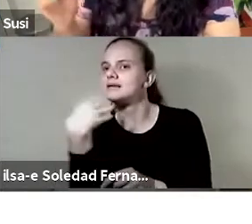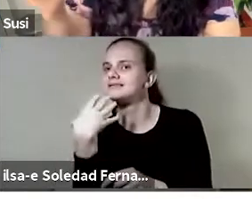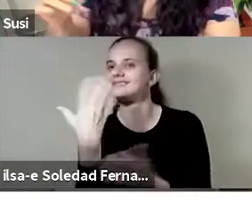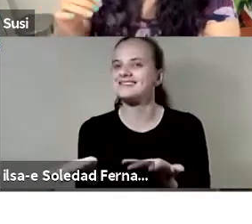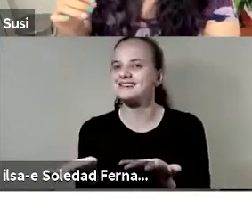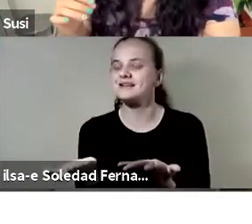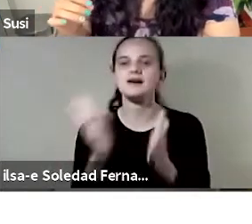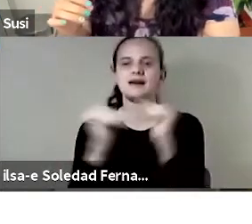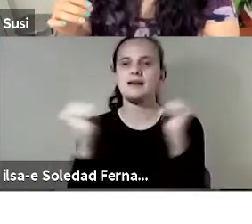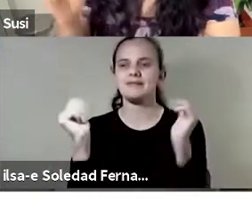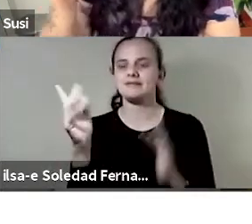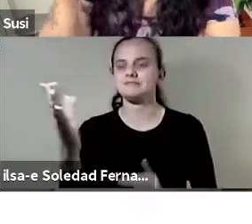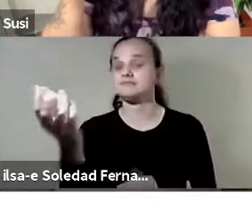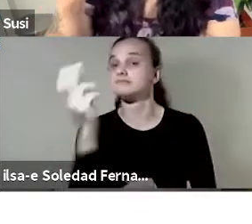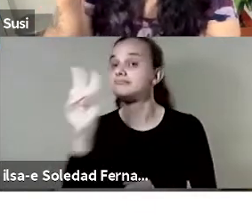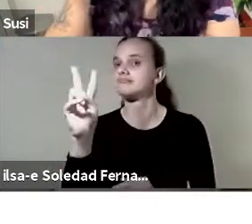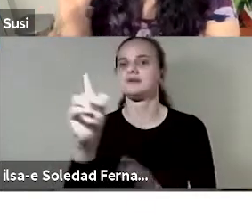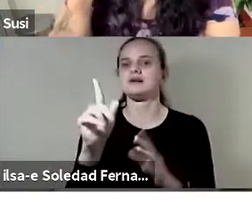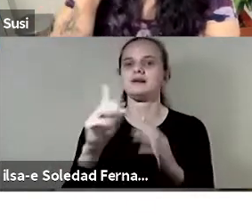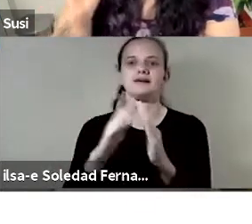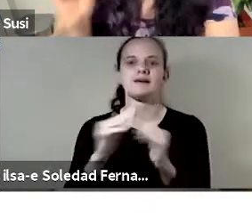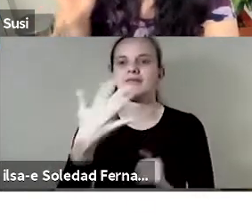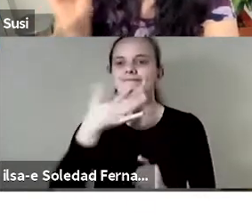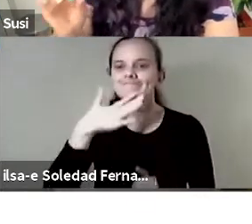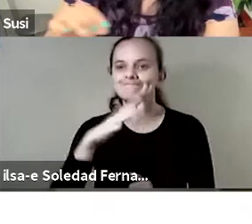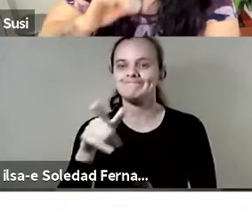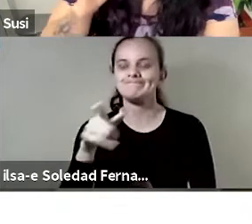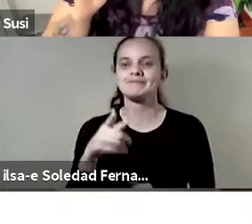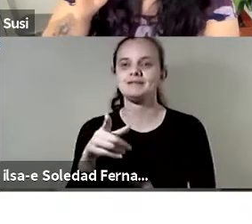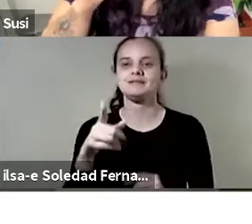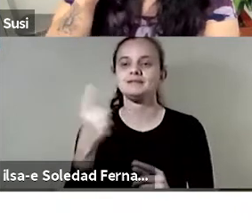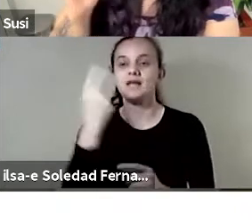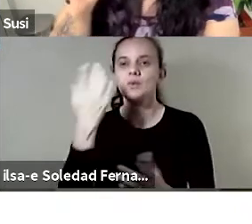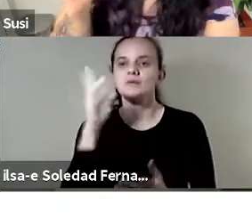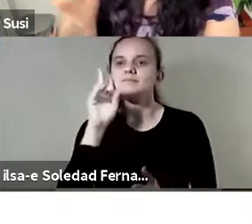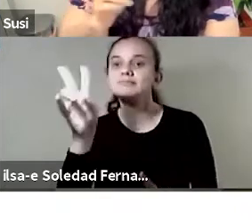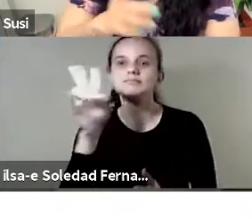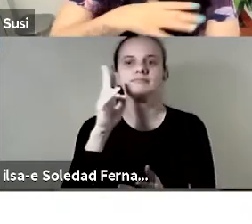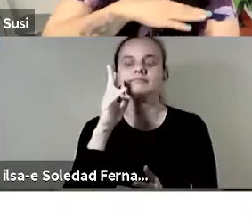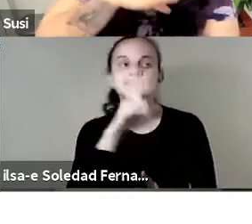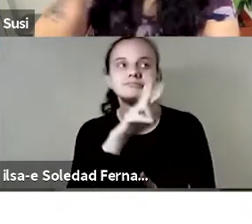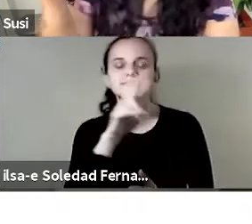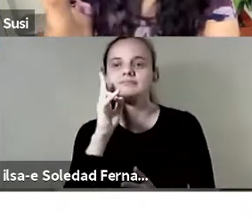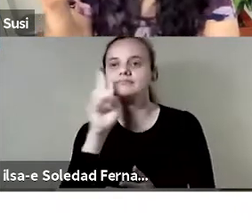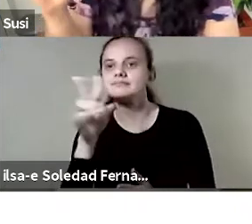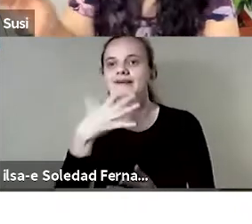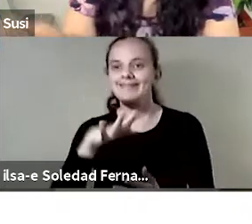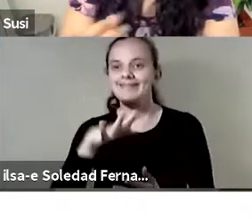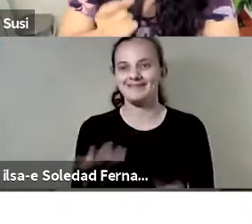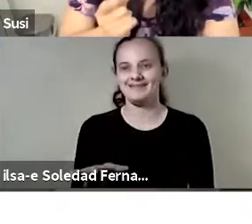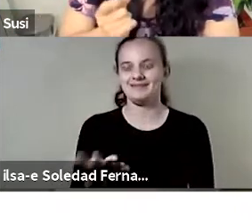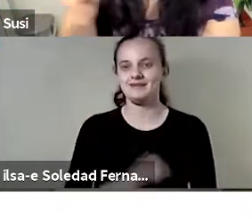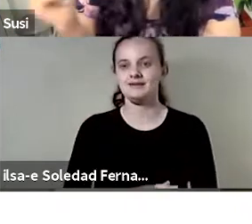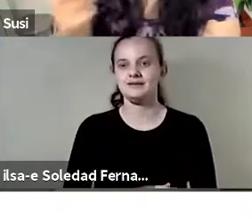las señales de tránsito, porque necesitan transmitir un mensaje de una manera rápida, para que una persona apenas lo